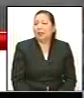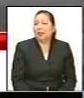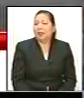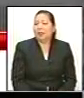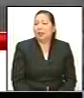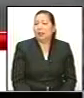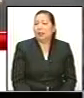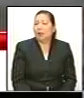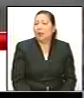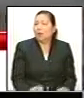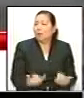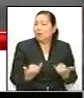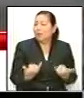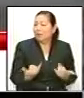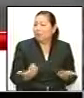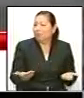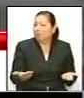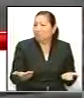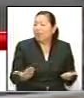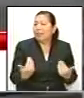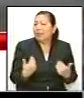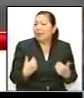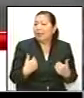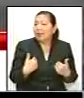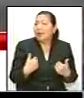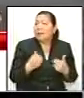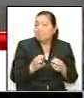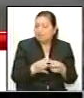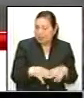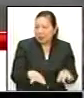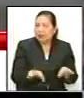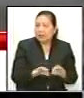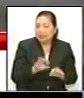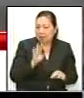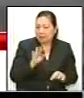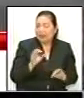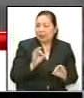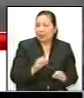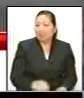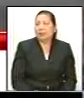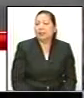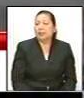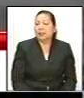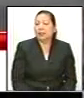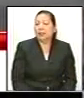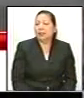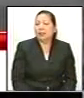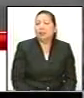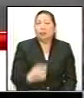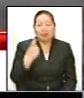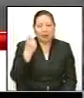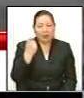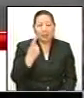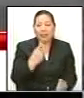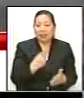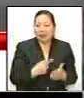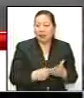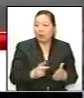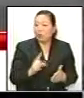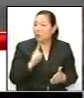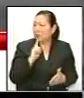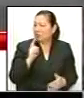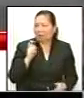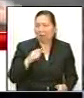hay situaciones como esta acá, que el presidente tiene que dejar. Es bien importante este viaje realmente. Yo estoy en la Comisión de Relaciones Exteriores y entiendo perfectamente. No